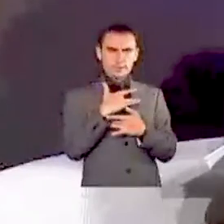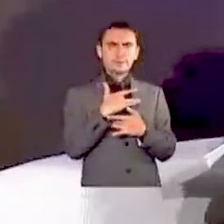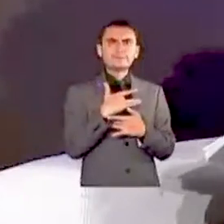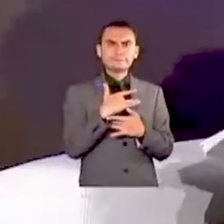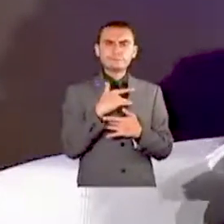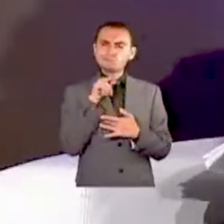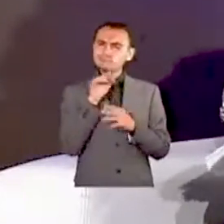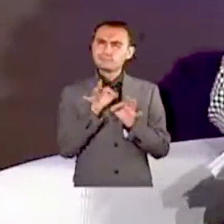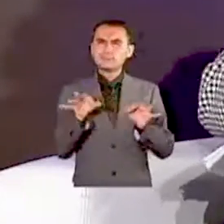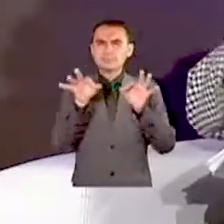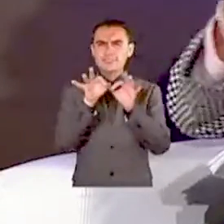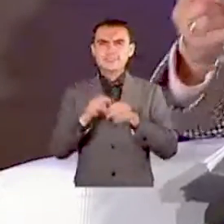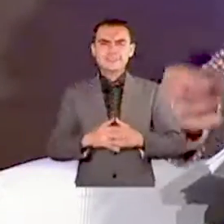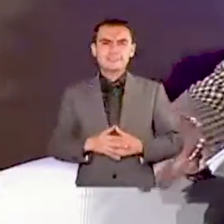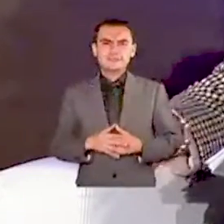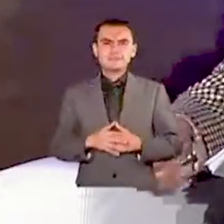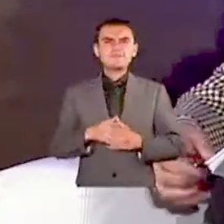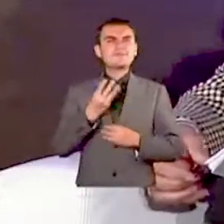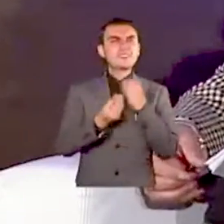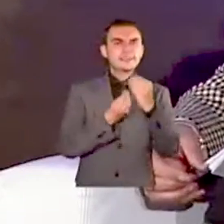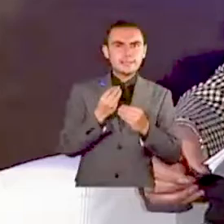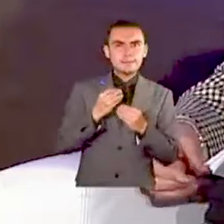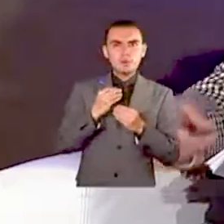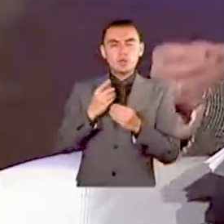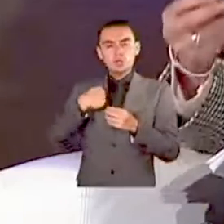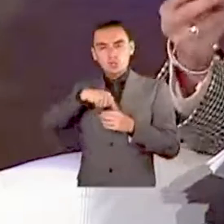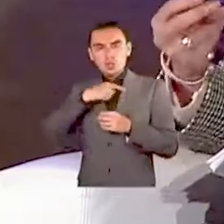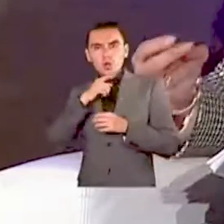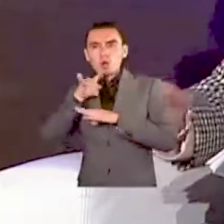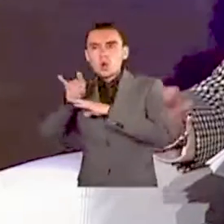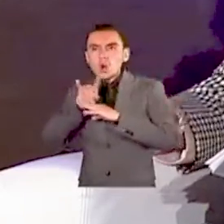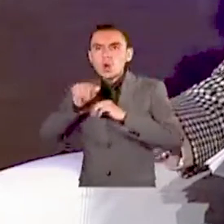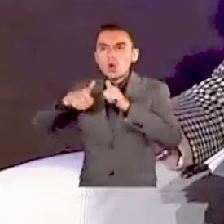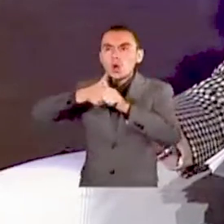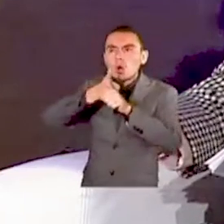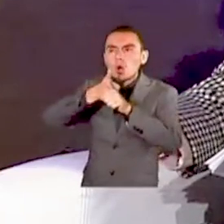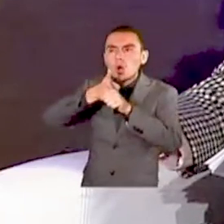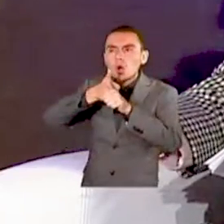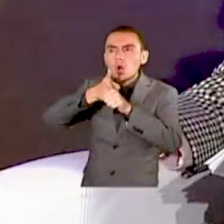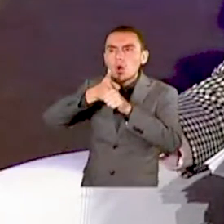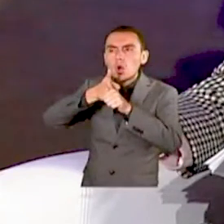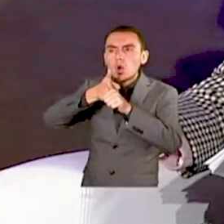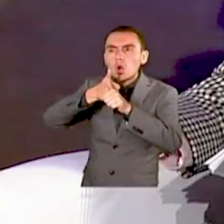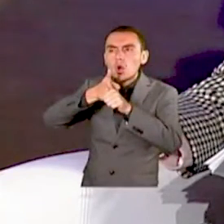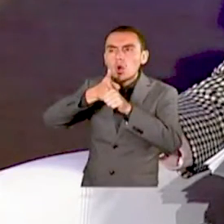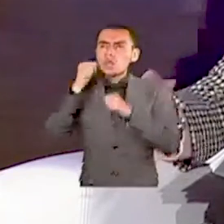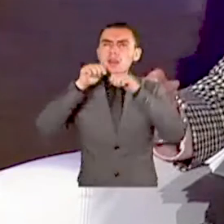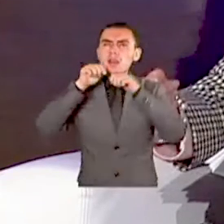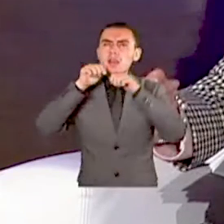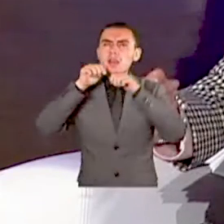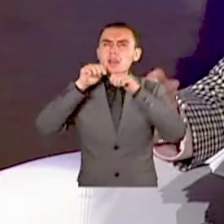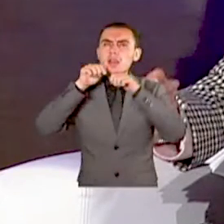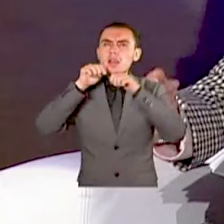son importantísimos. Hacemos seguimiento a políticas públicas, impulso a políticas